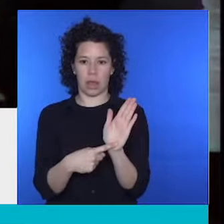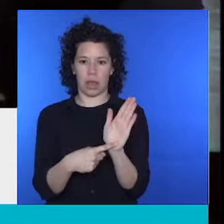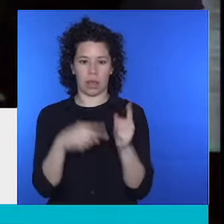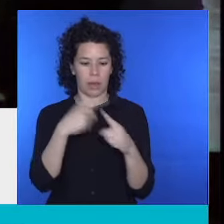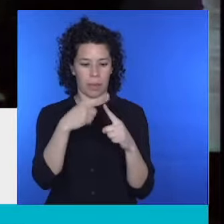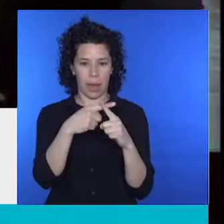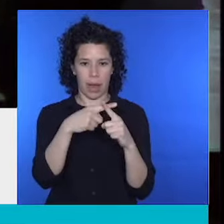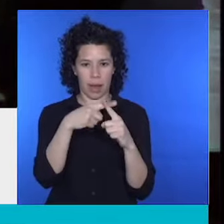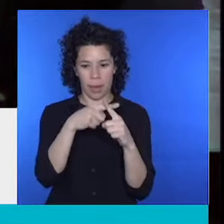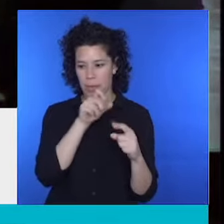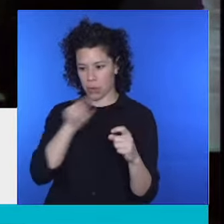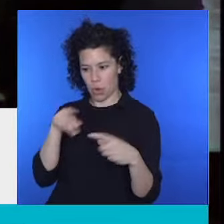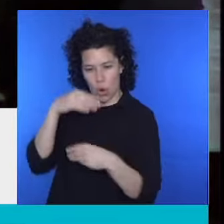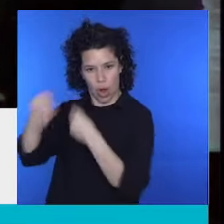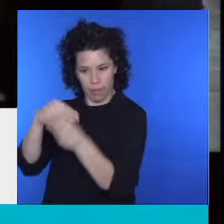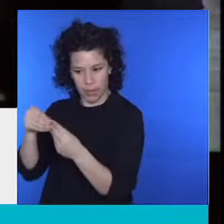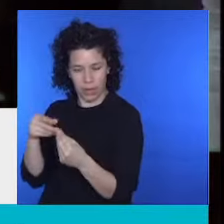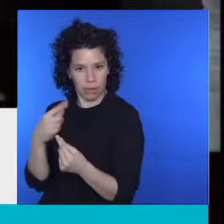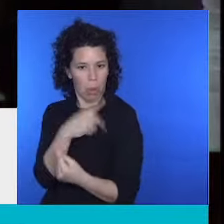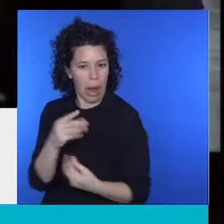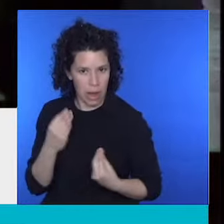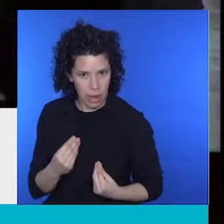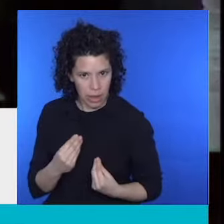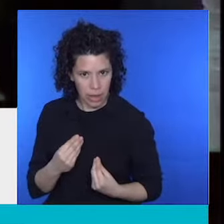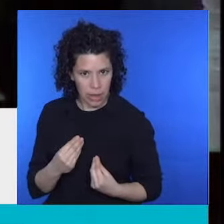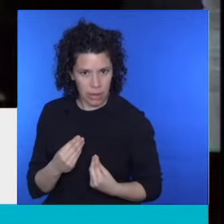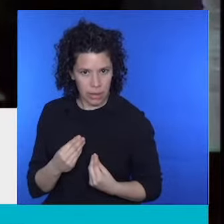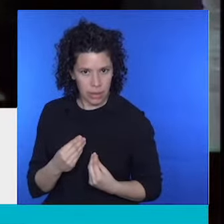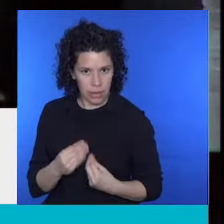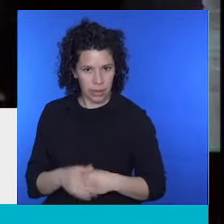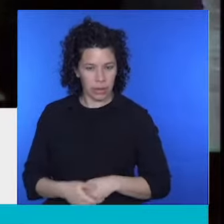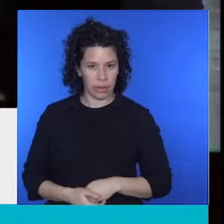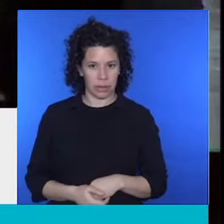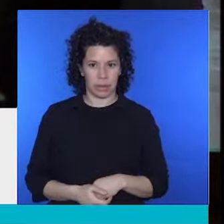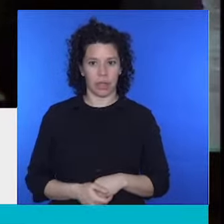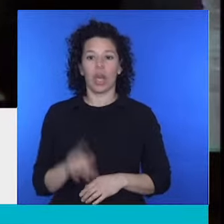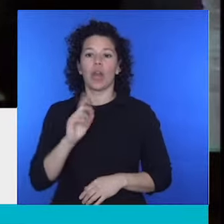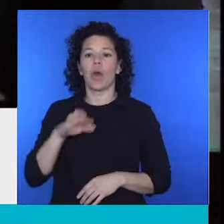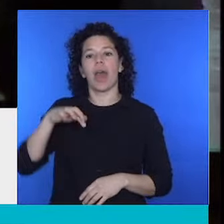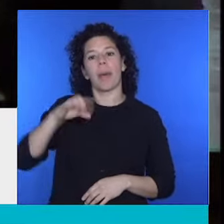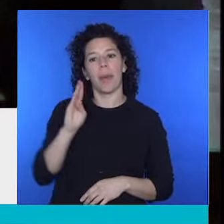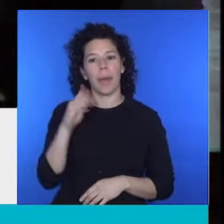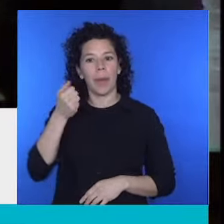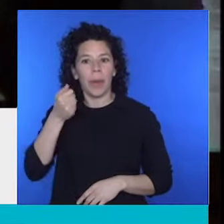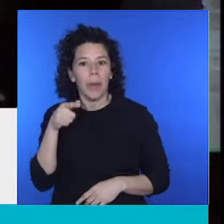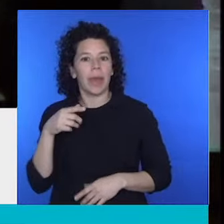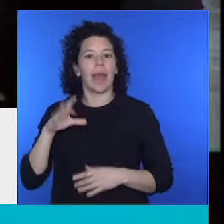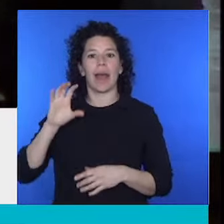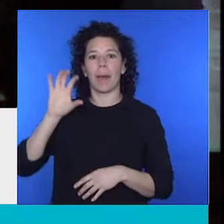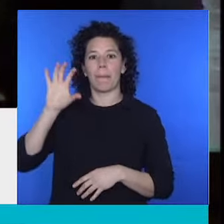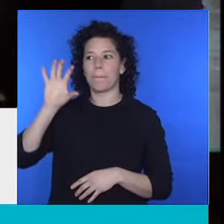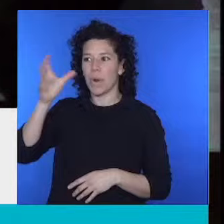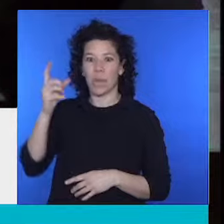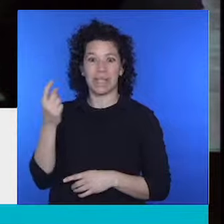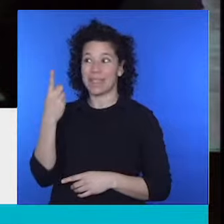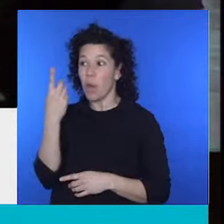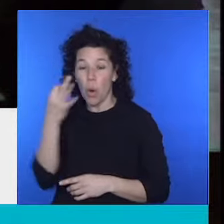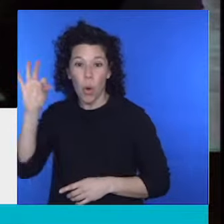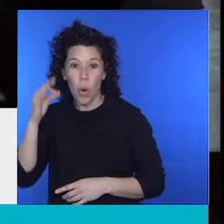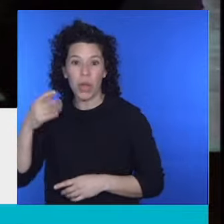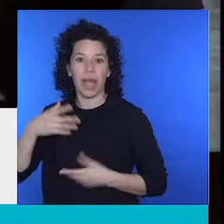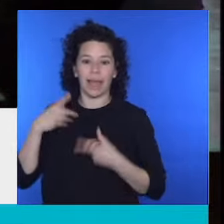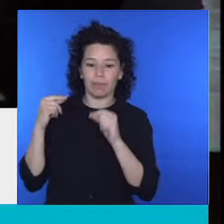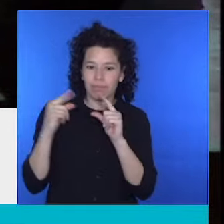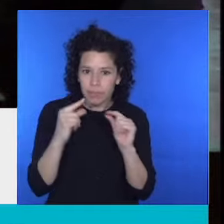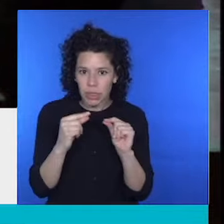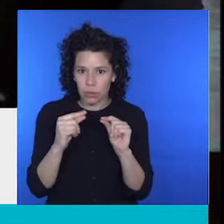familias trabajadoras porque no es la pba la única provincia que está discutiendo esto como bien como